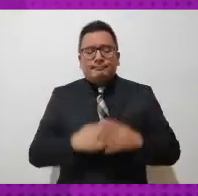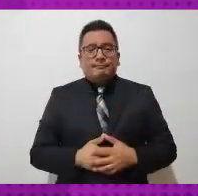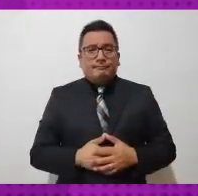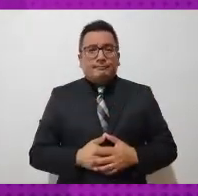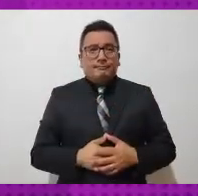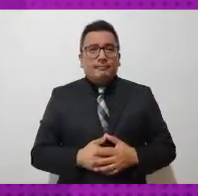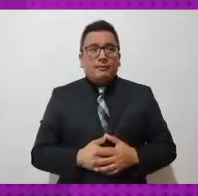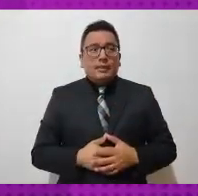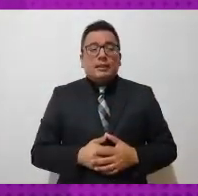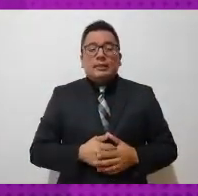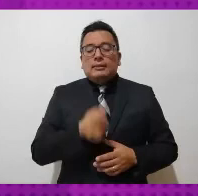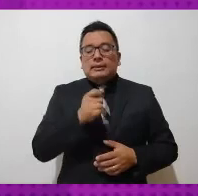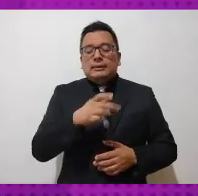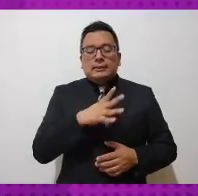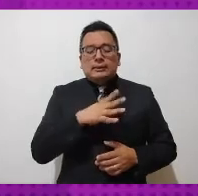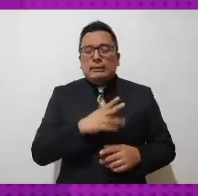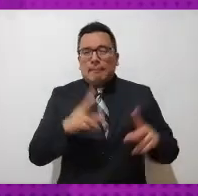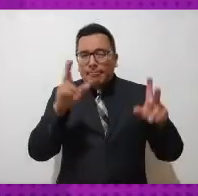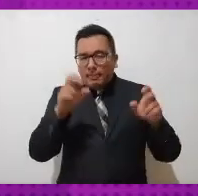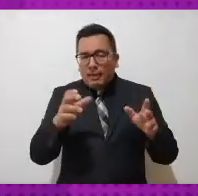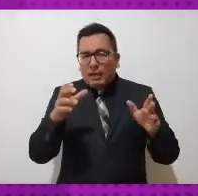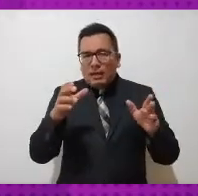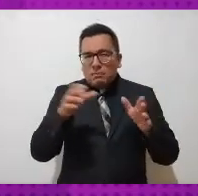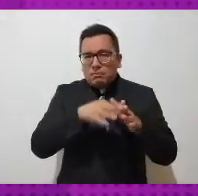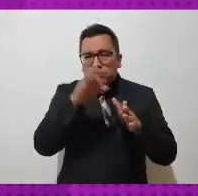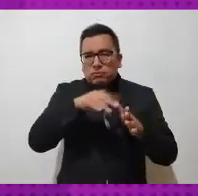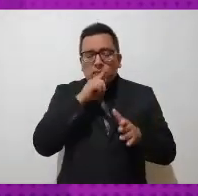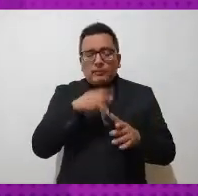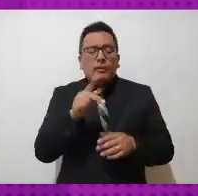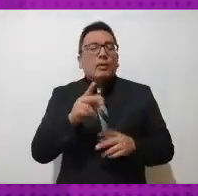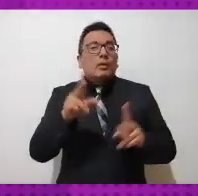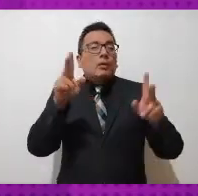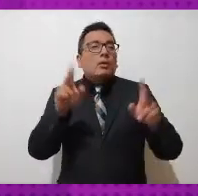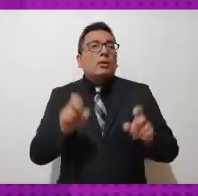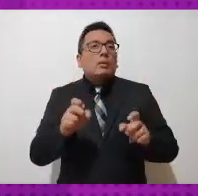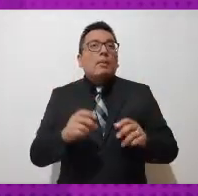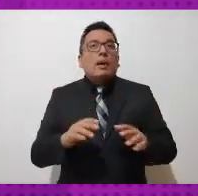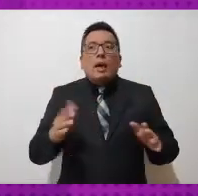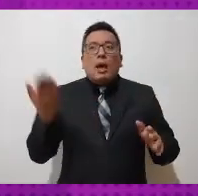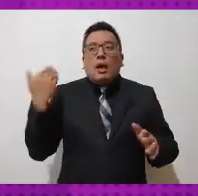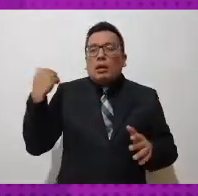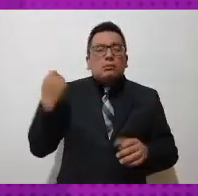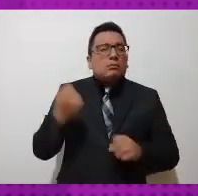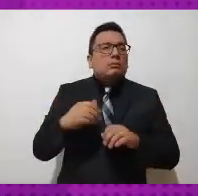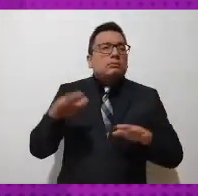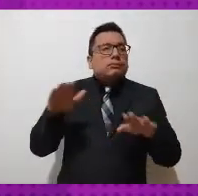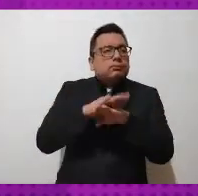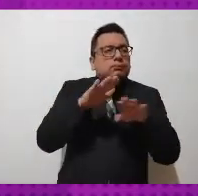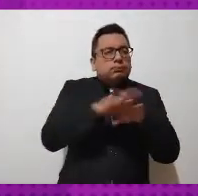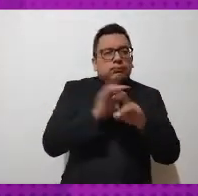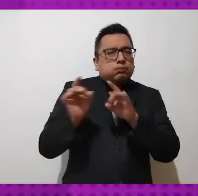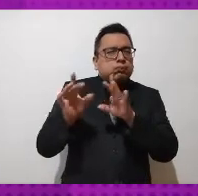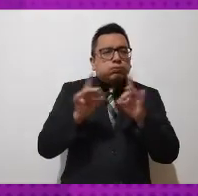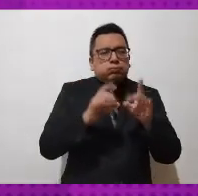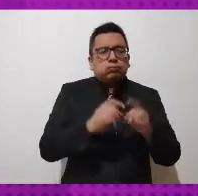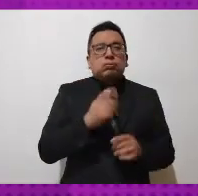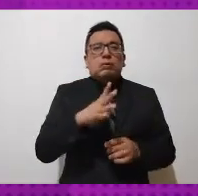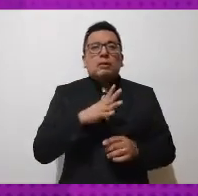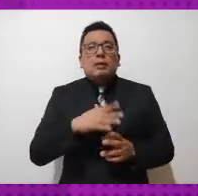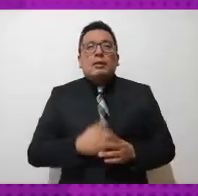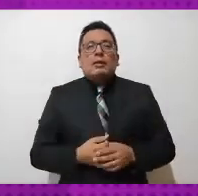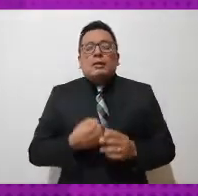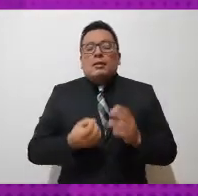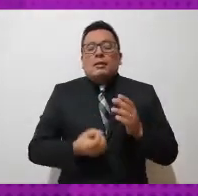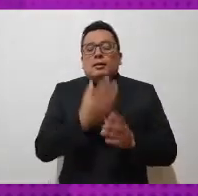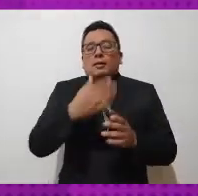no está directamente desarrollado con el sufragio femenino, sino con el cambio social que imperaba en Nayarit en aquel entonces, que fue la creación de un equipo